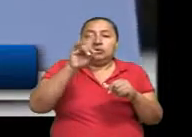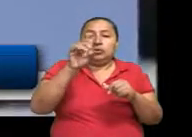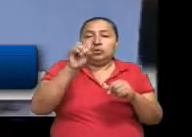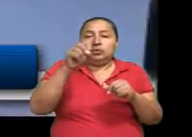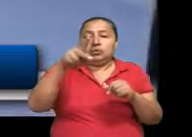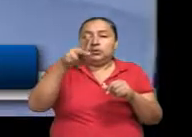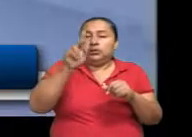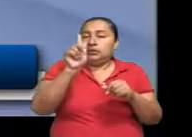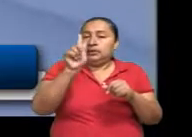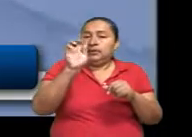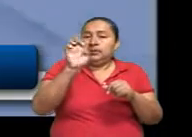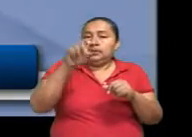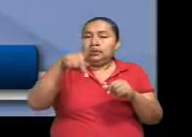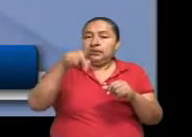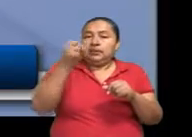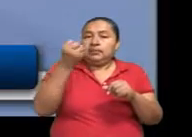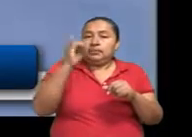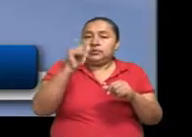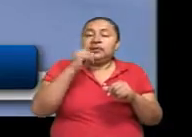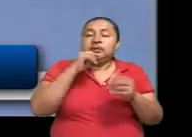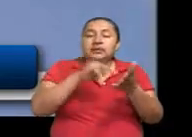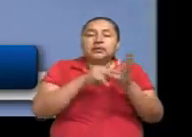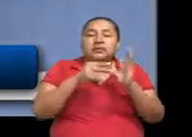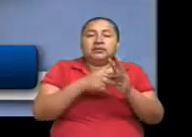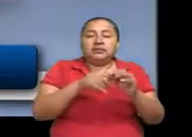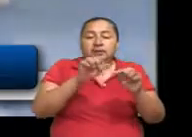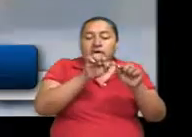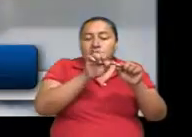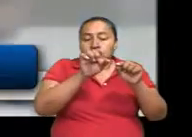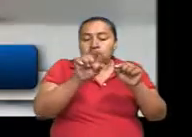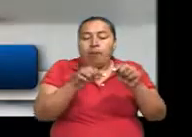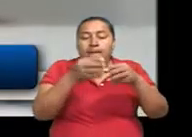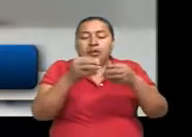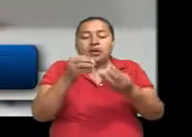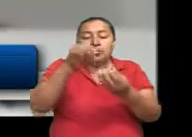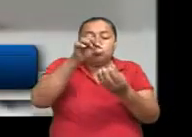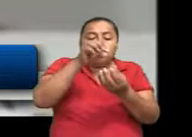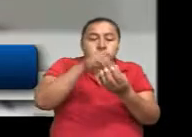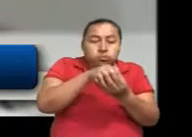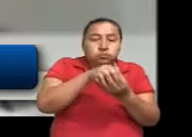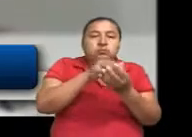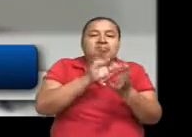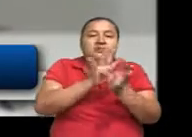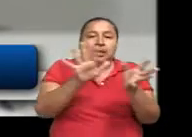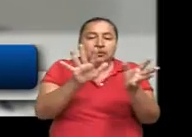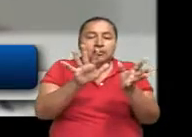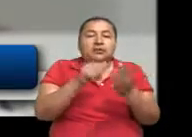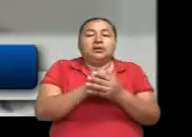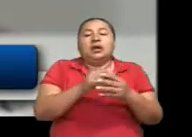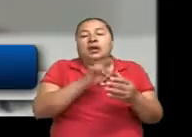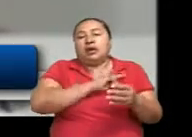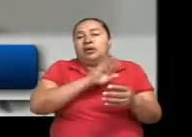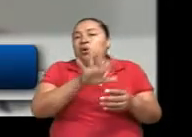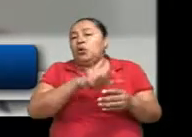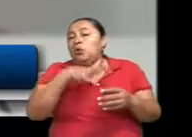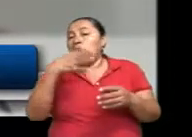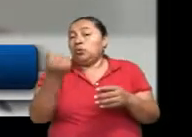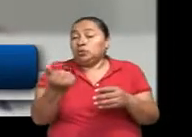Orquidopexia. Sí, que esa es una fijación del testículo a la bolsa escrotal. Yeah. ¿Ya? Pero está la otra, que